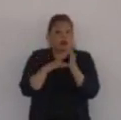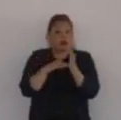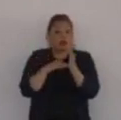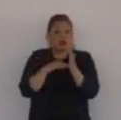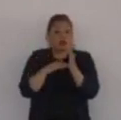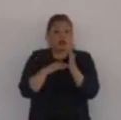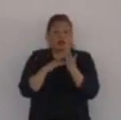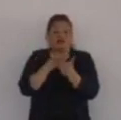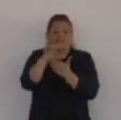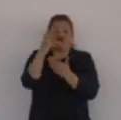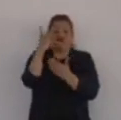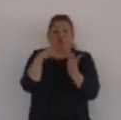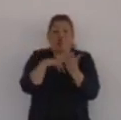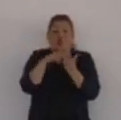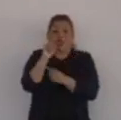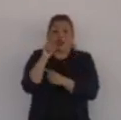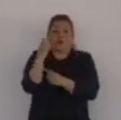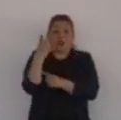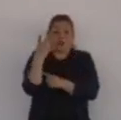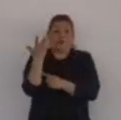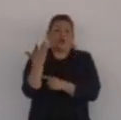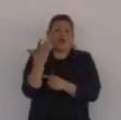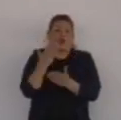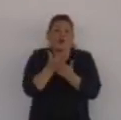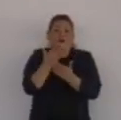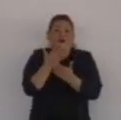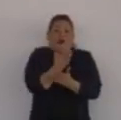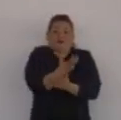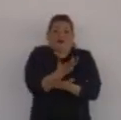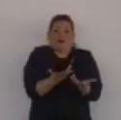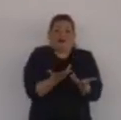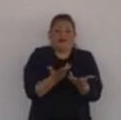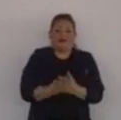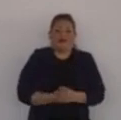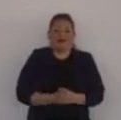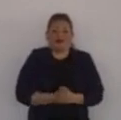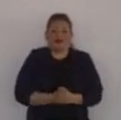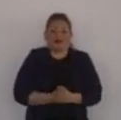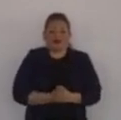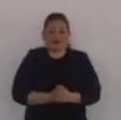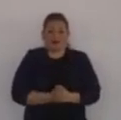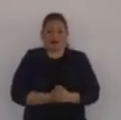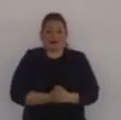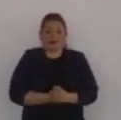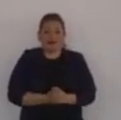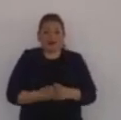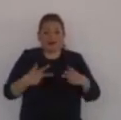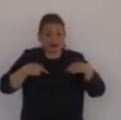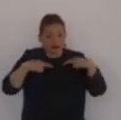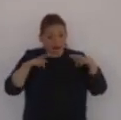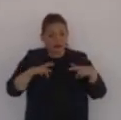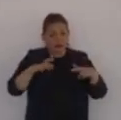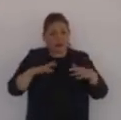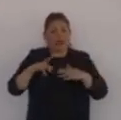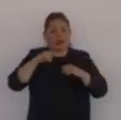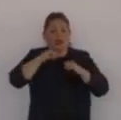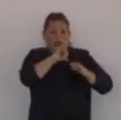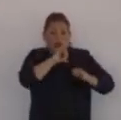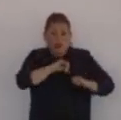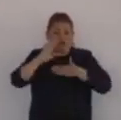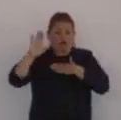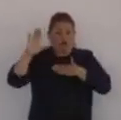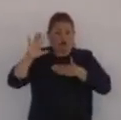2024. Y eso representa un compromiso